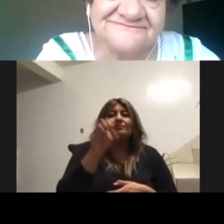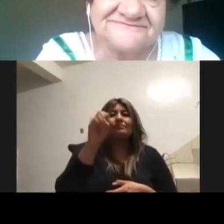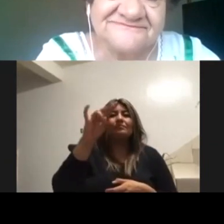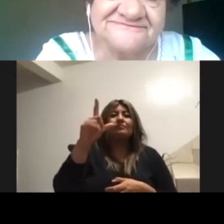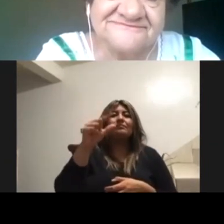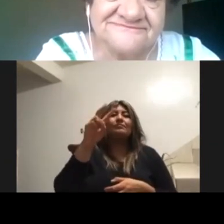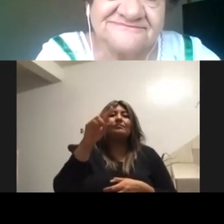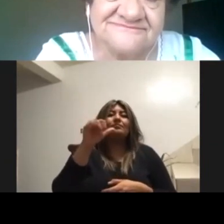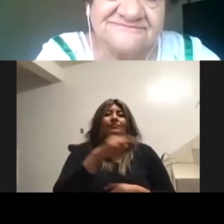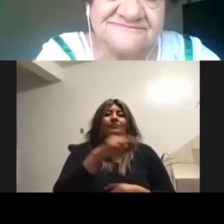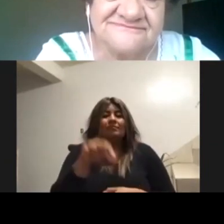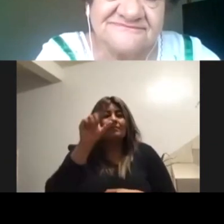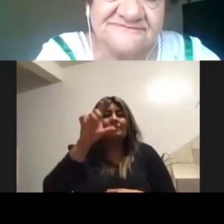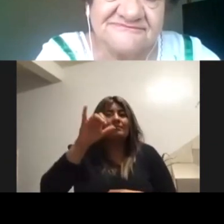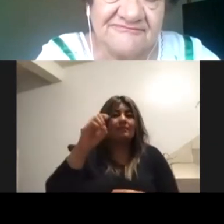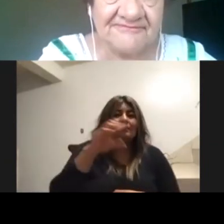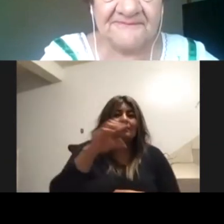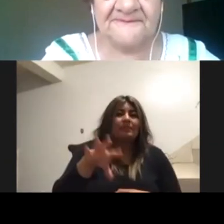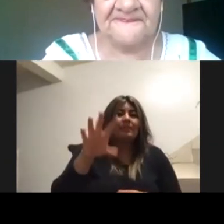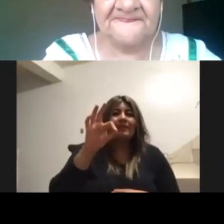Fernando, también a Nancy